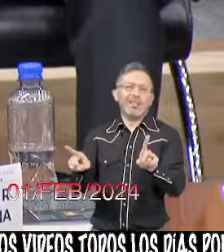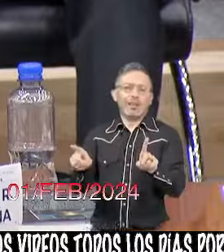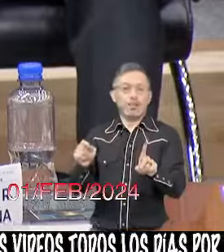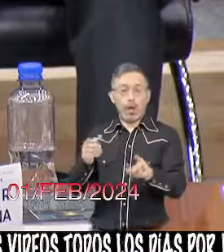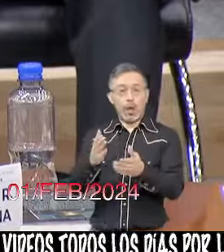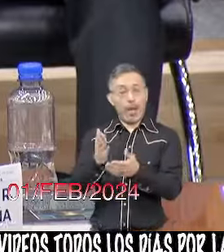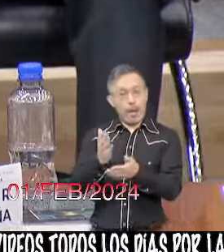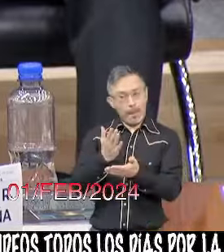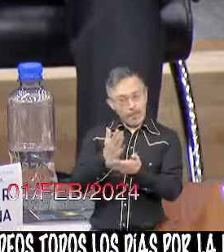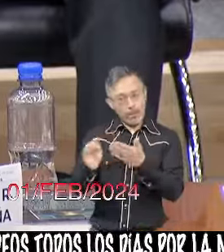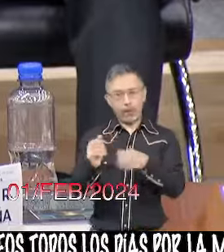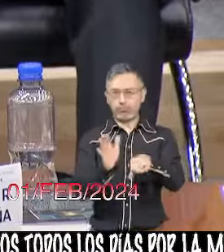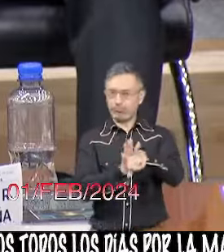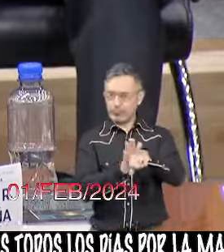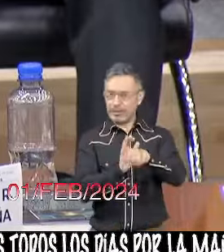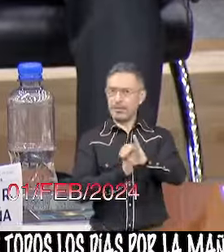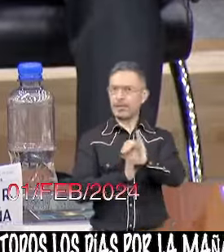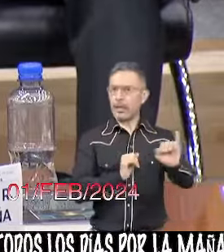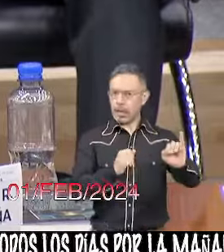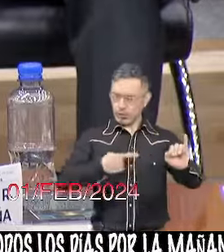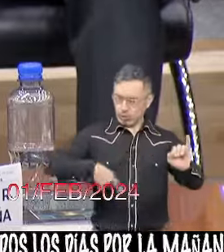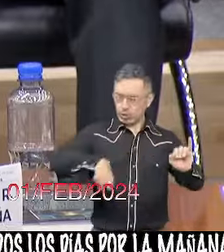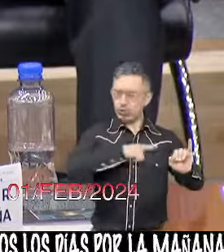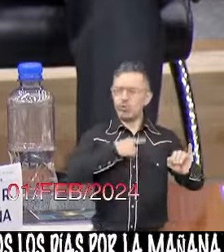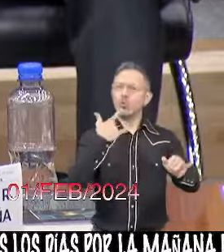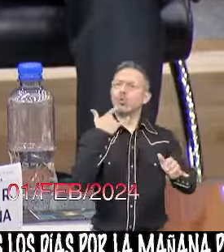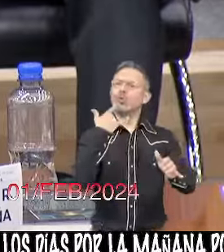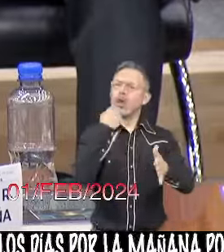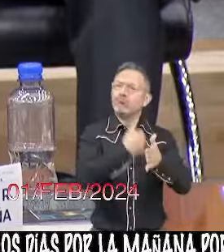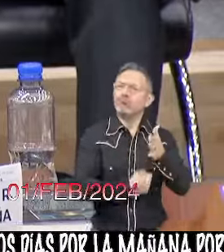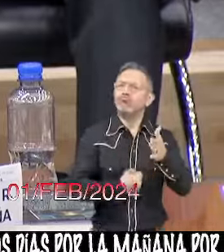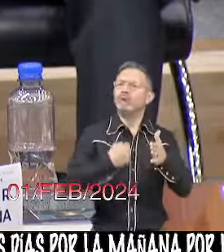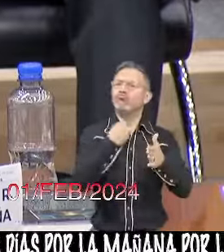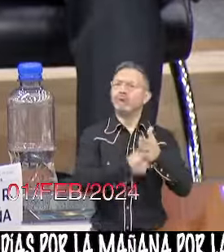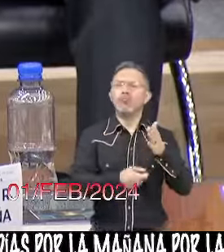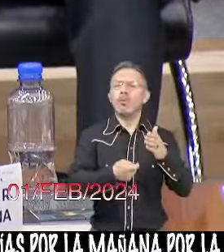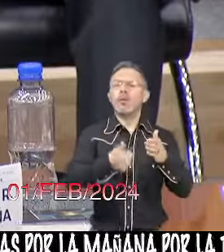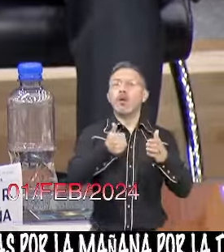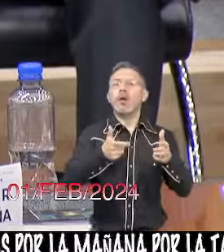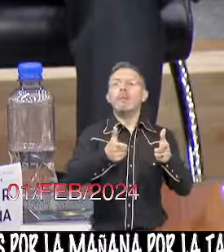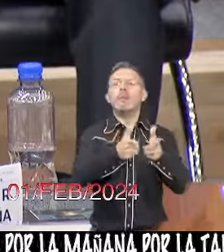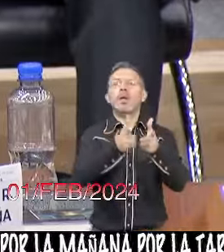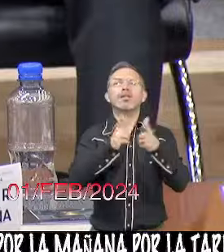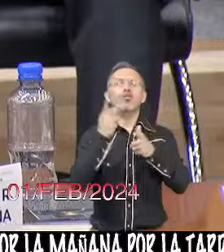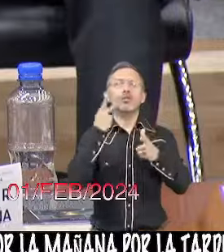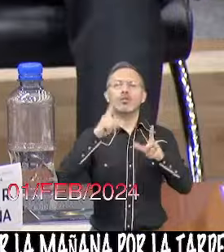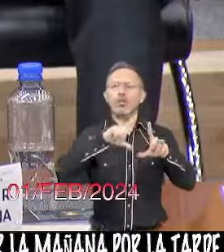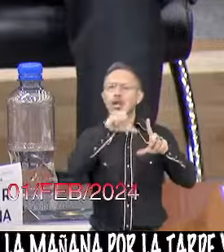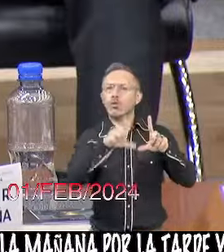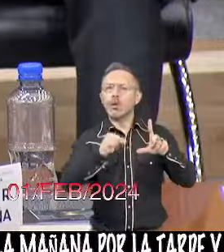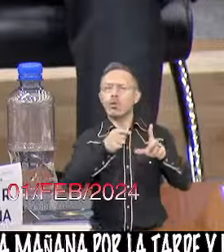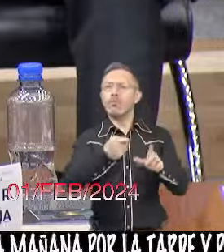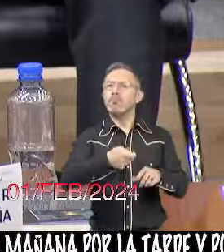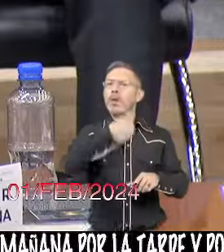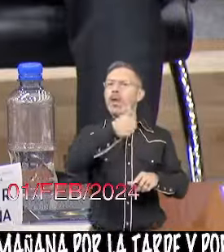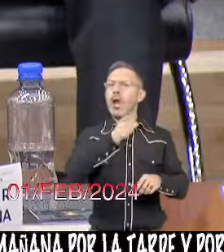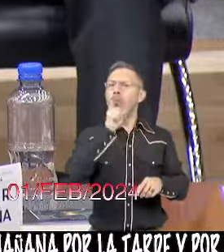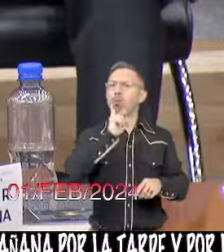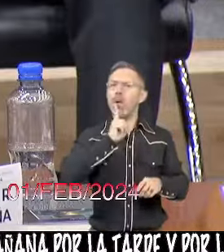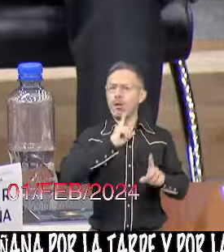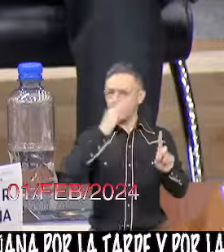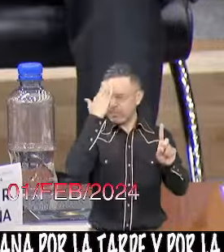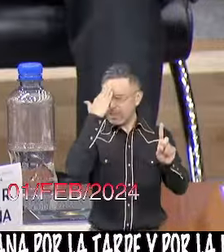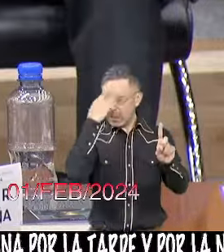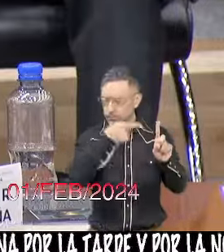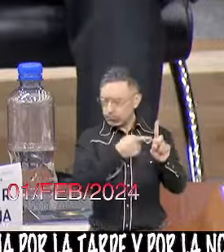la izquierda tuvimos las primeras mujeres que dirigieron partidos políticos nacionales. Nosotros fuimos los primeros